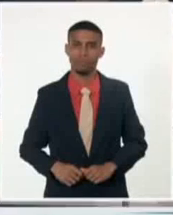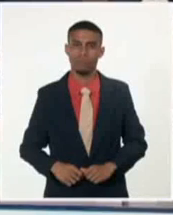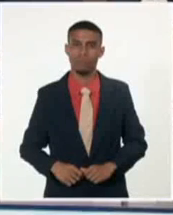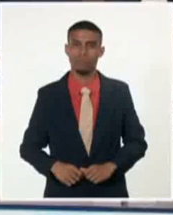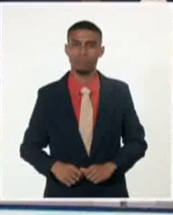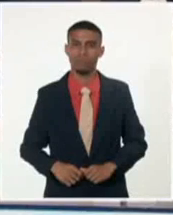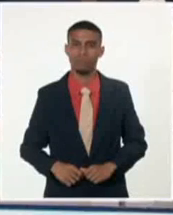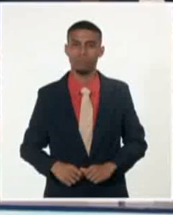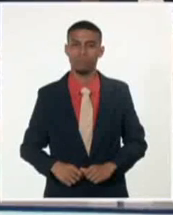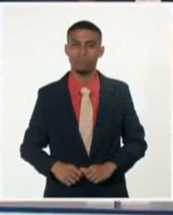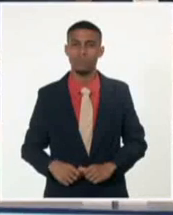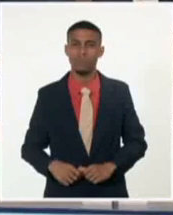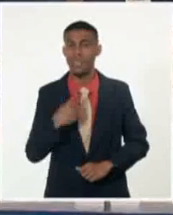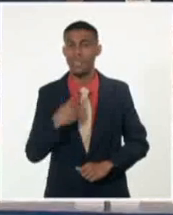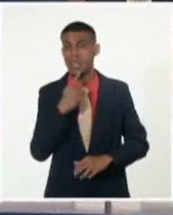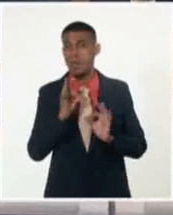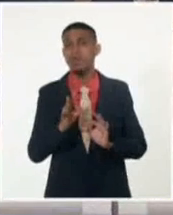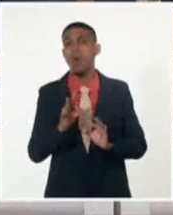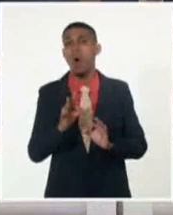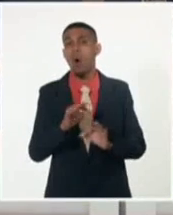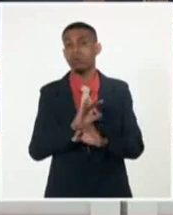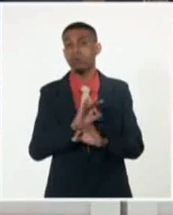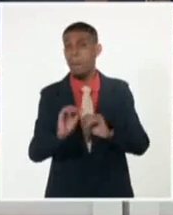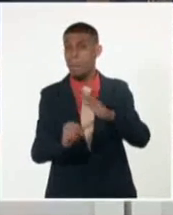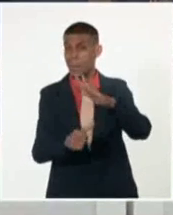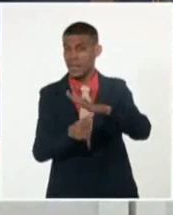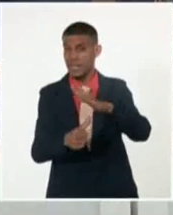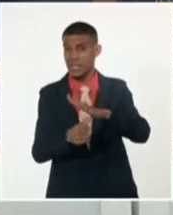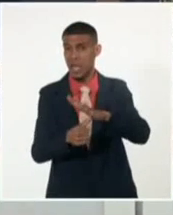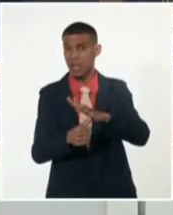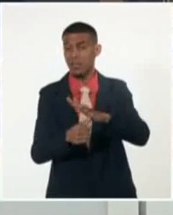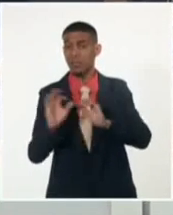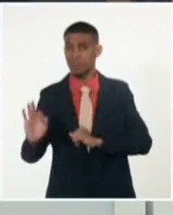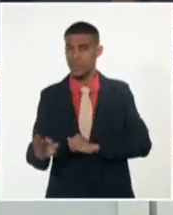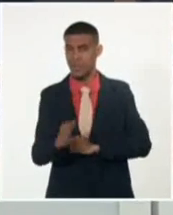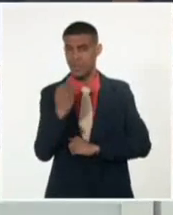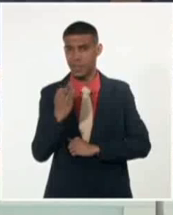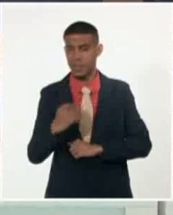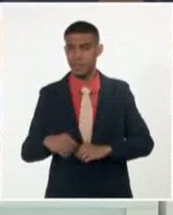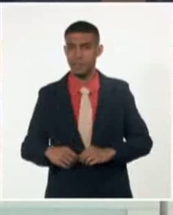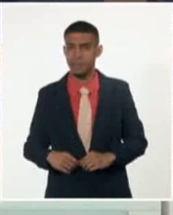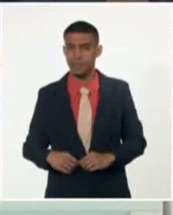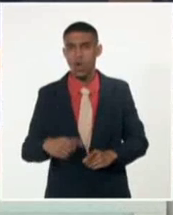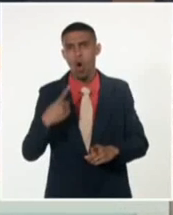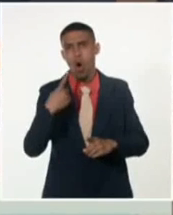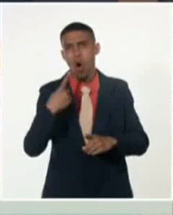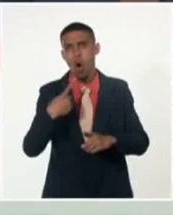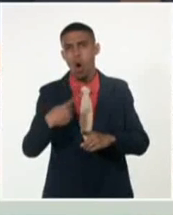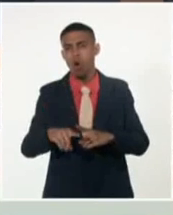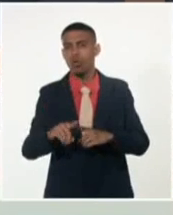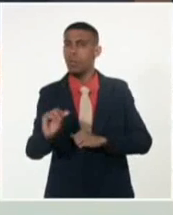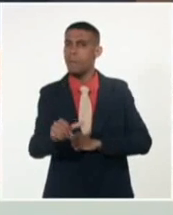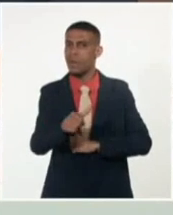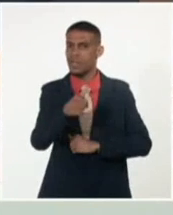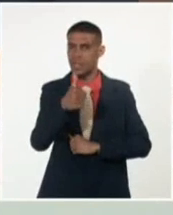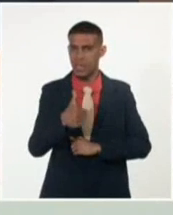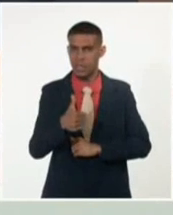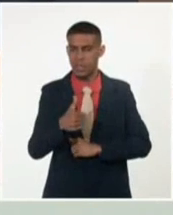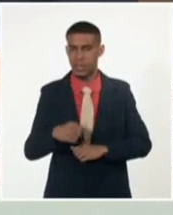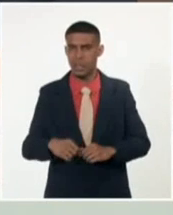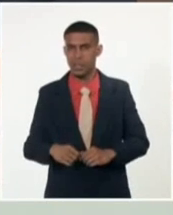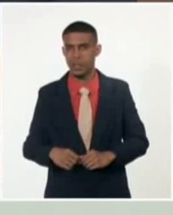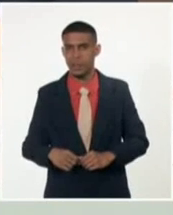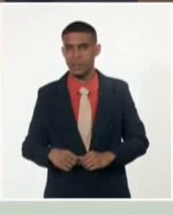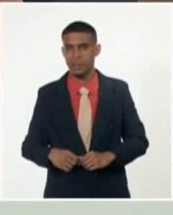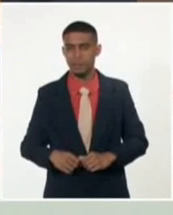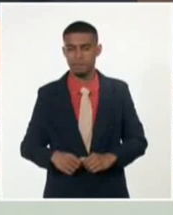Excelentísimo señor Emmanuel Macron, presidente de la República Francesa, excelentísimos presidentes Gustavo Petro y Cyril